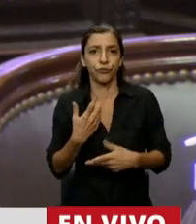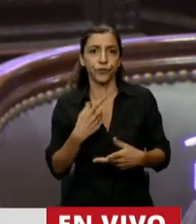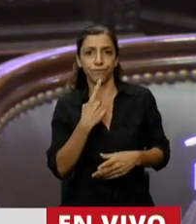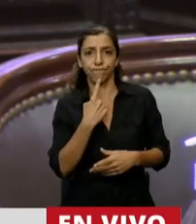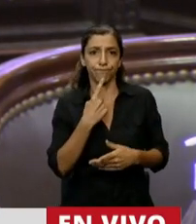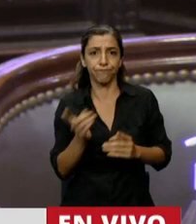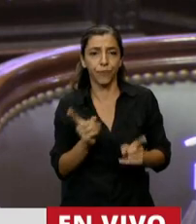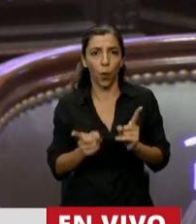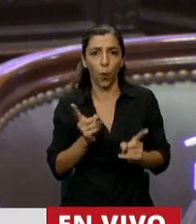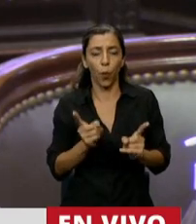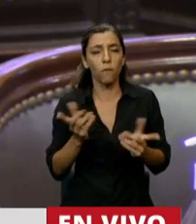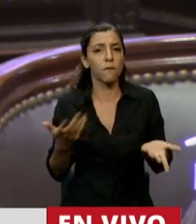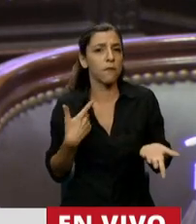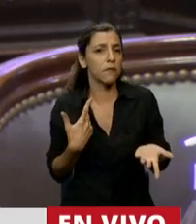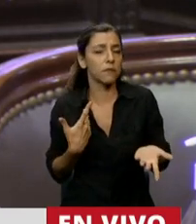la toma de las decisiones